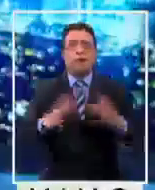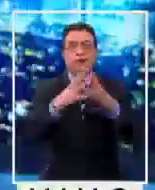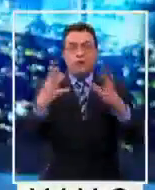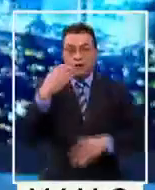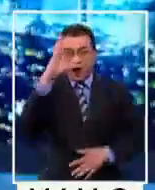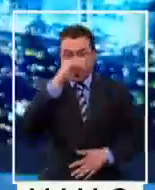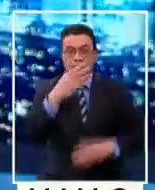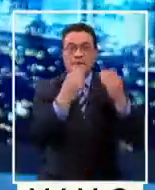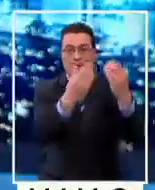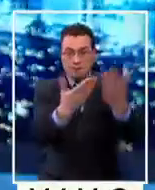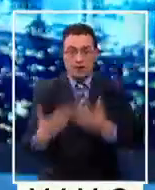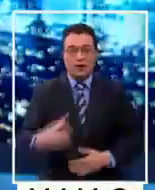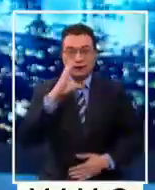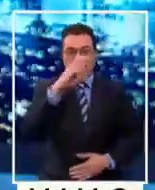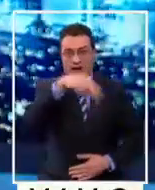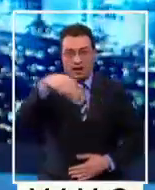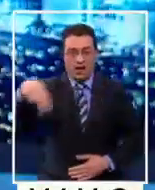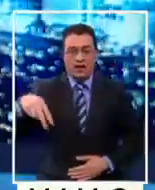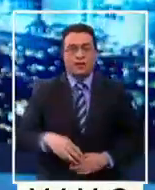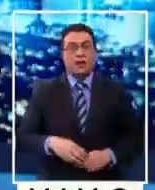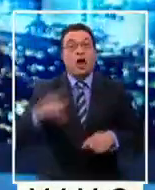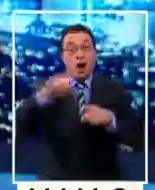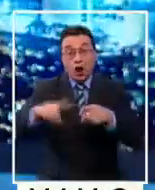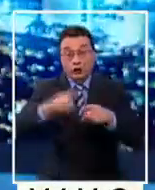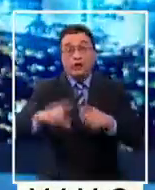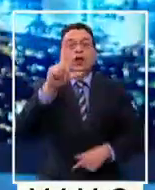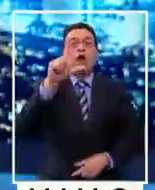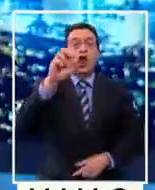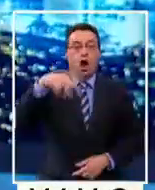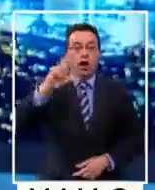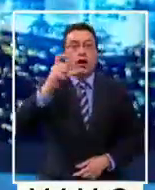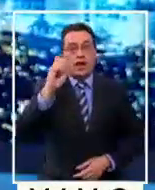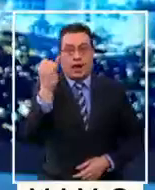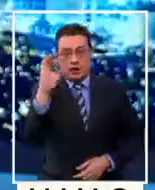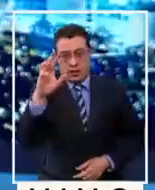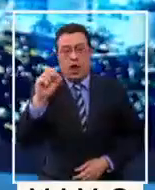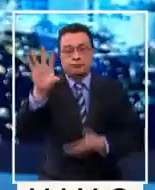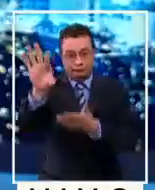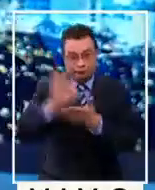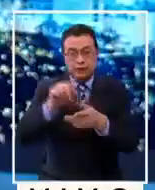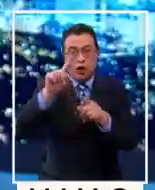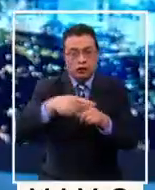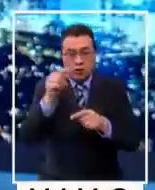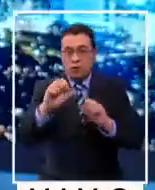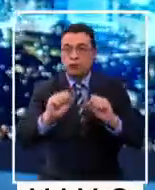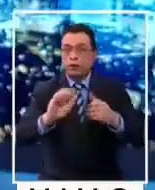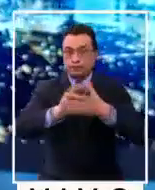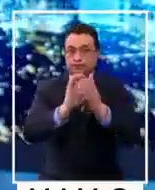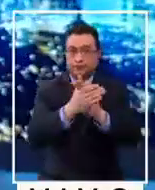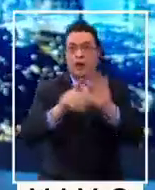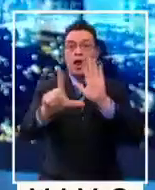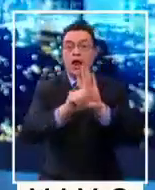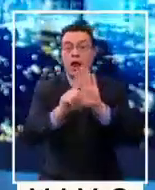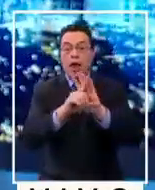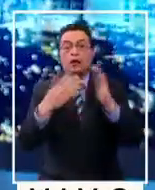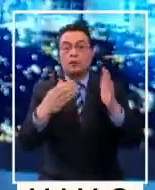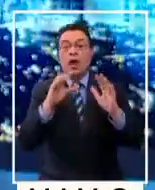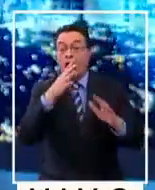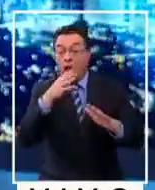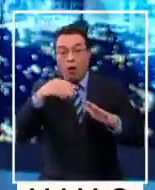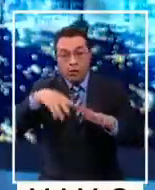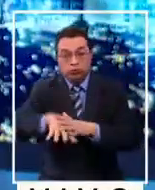Muy buenas noches. Bienvenidos a CNN Prime. Otra vez, Pablo Longueira fue formalizado, ahora por supuesto cohecho en leyes sobre el Código de